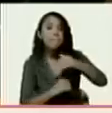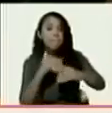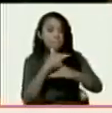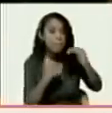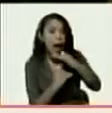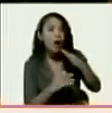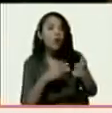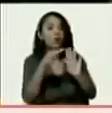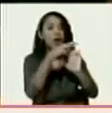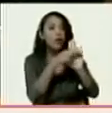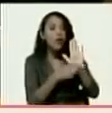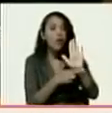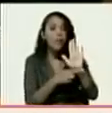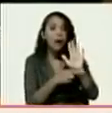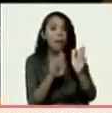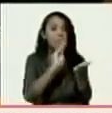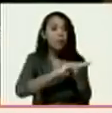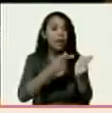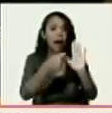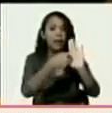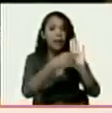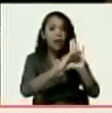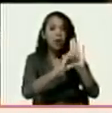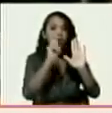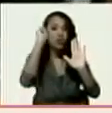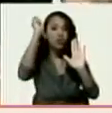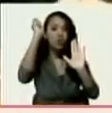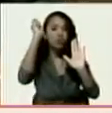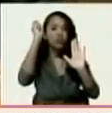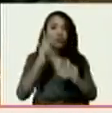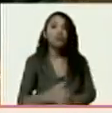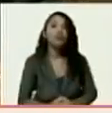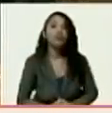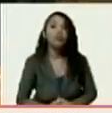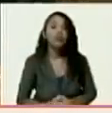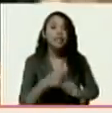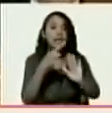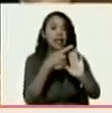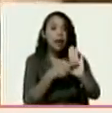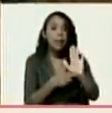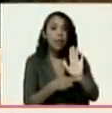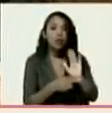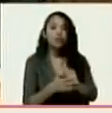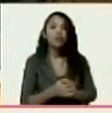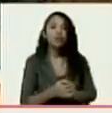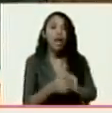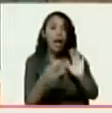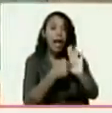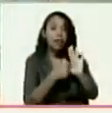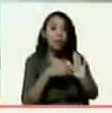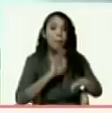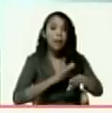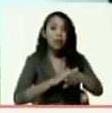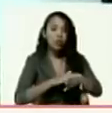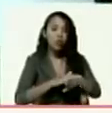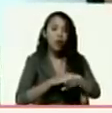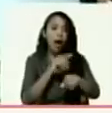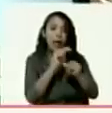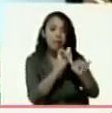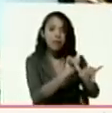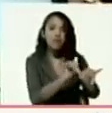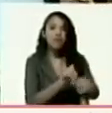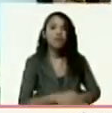normas establecidas aquí, la Constitución y el reglamento. Eso fue lo que ocurrió.